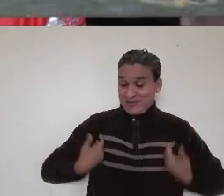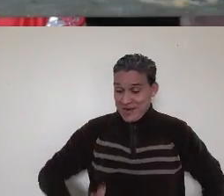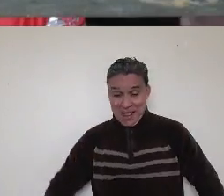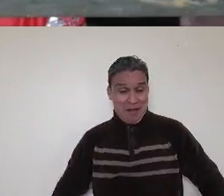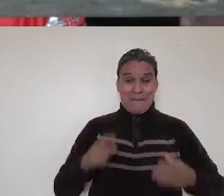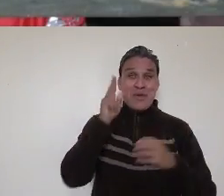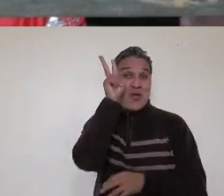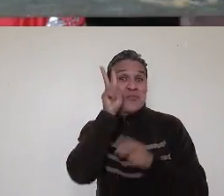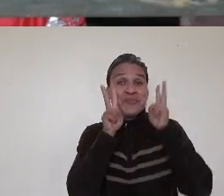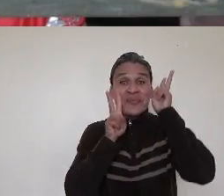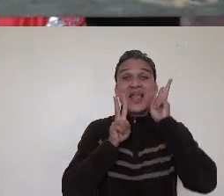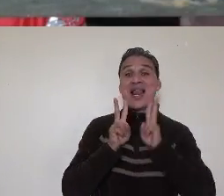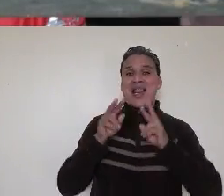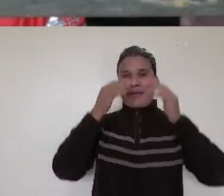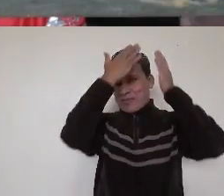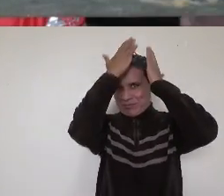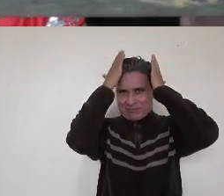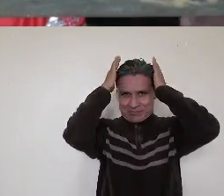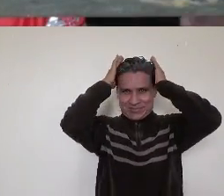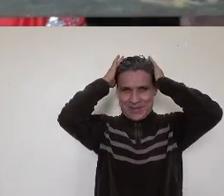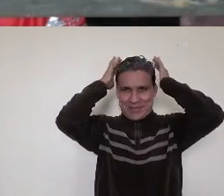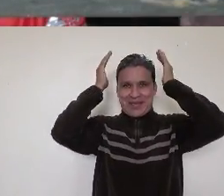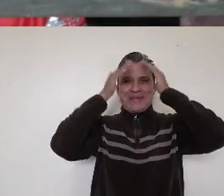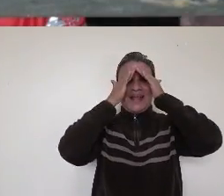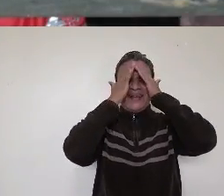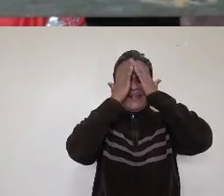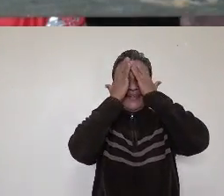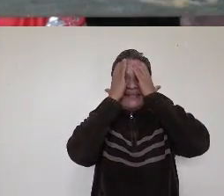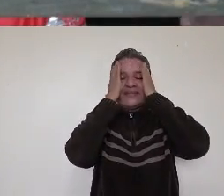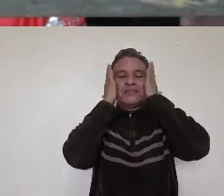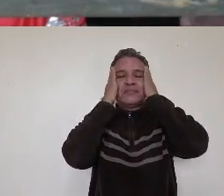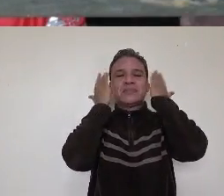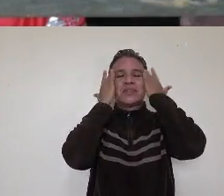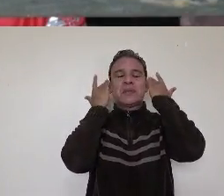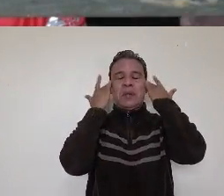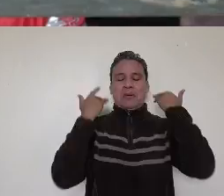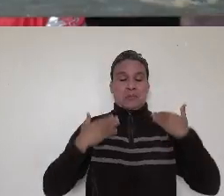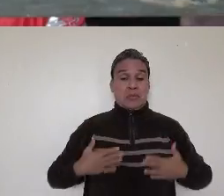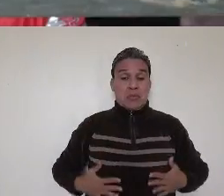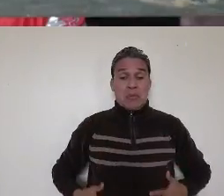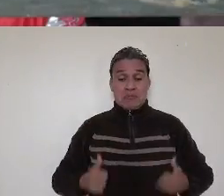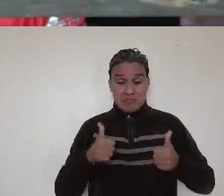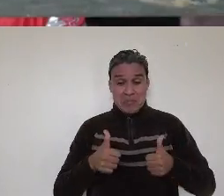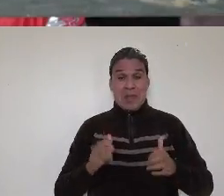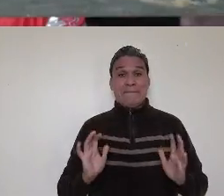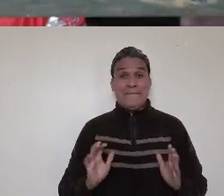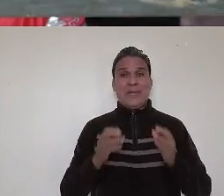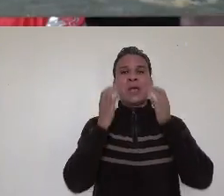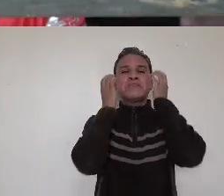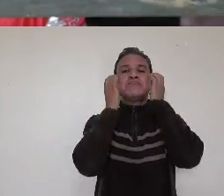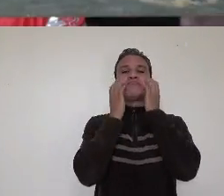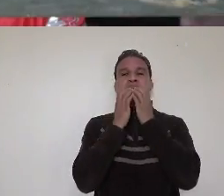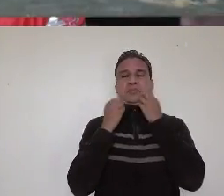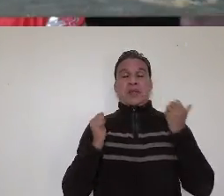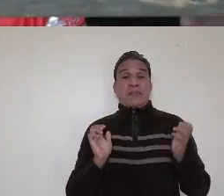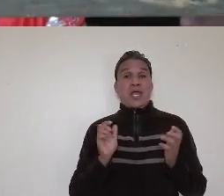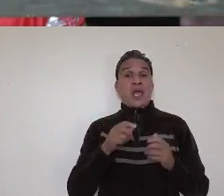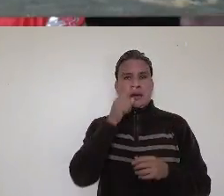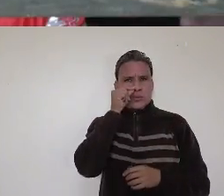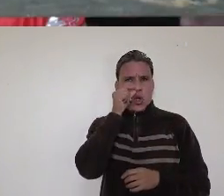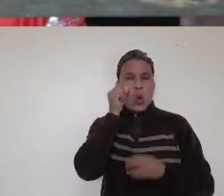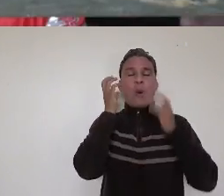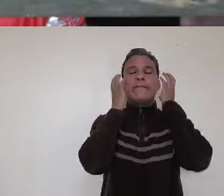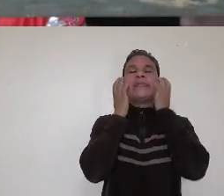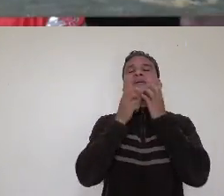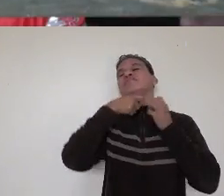colonia, me peiné bien, me hice la barba si soy hombre, o me puse buena moza, me arreglé